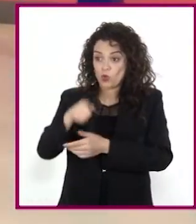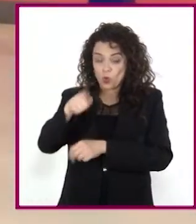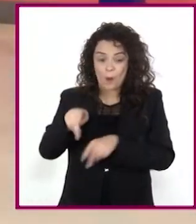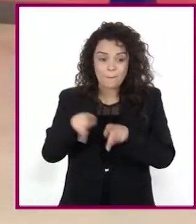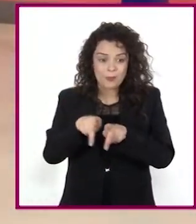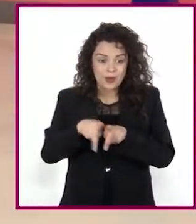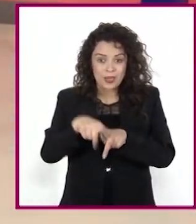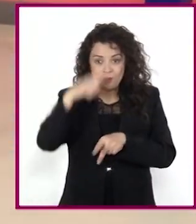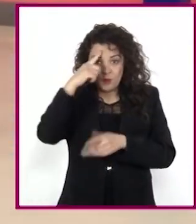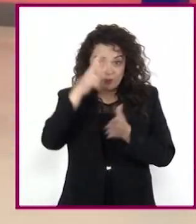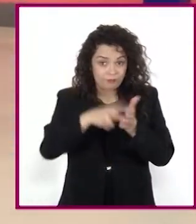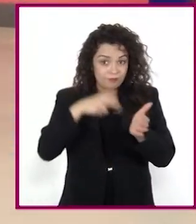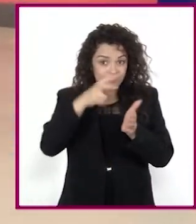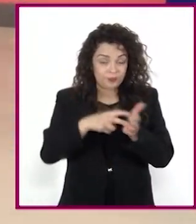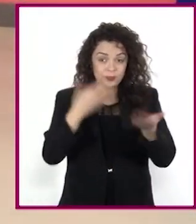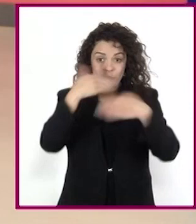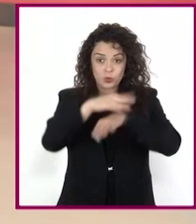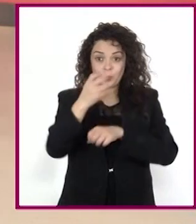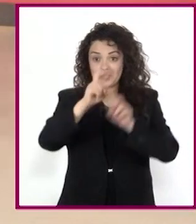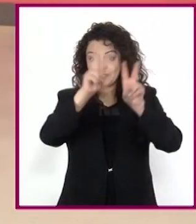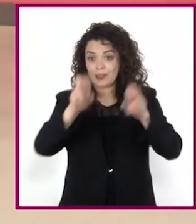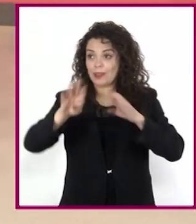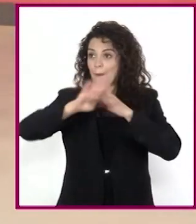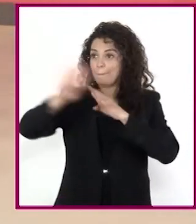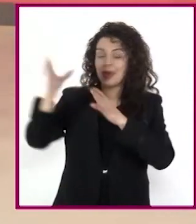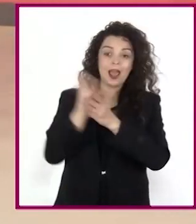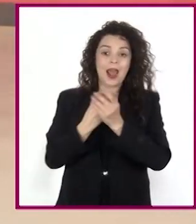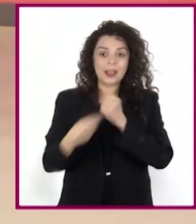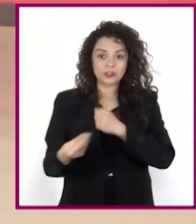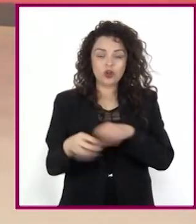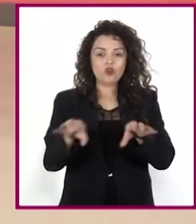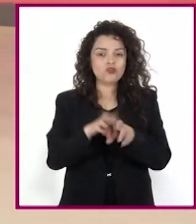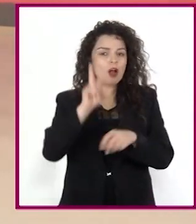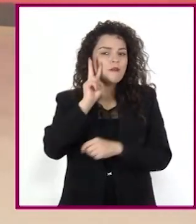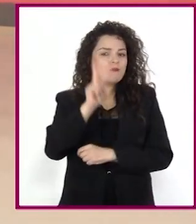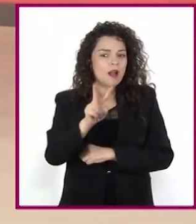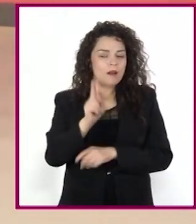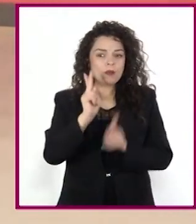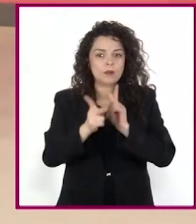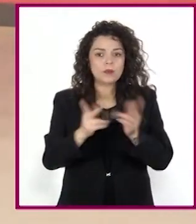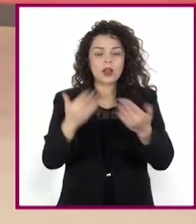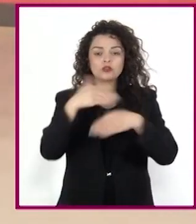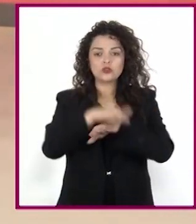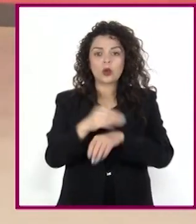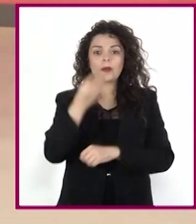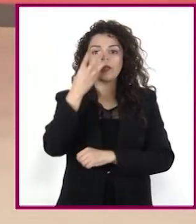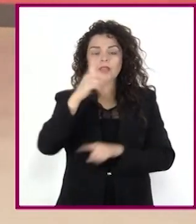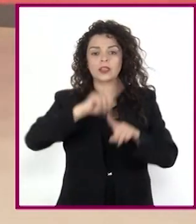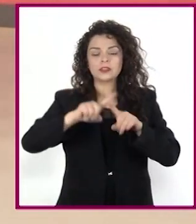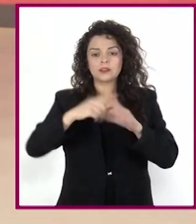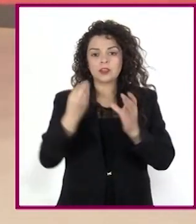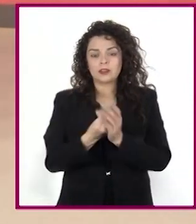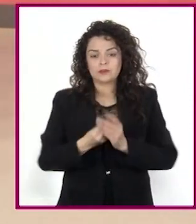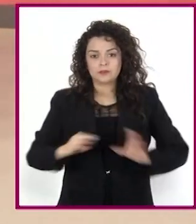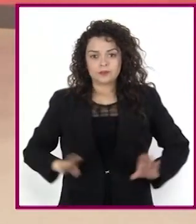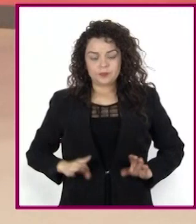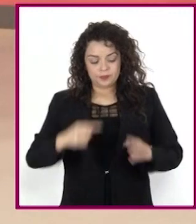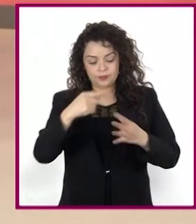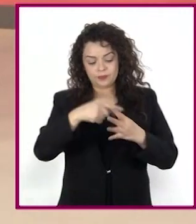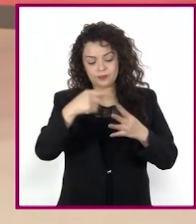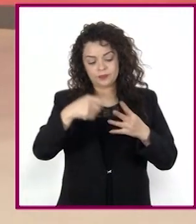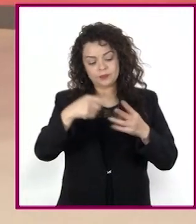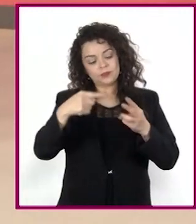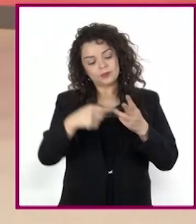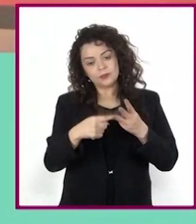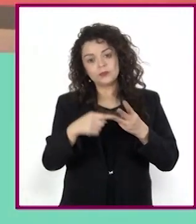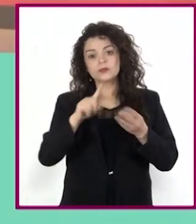monografía acerca de la migración, ¿qué te parece si hablamos sobre las 3 propiedades del texto que son los componentes más importantes de cualquier